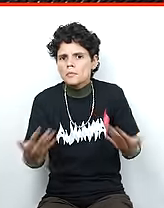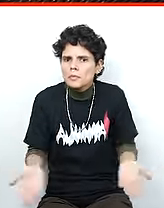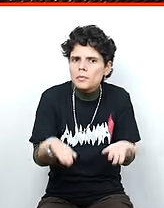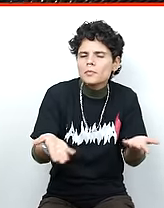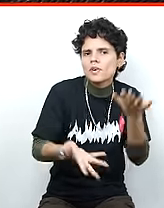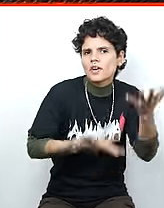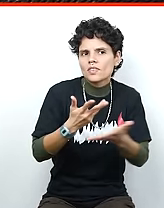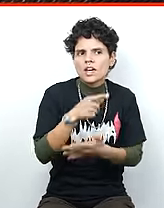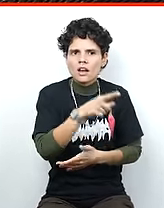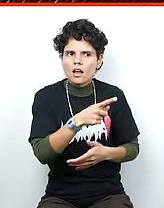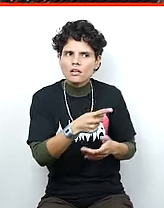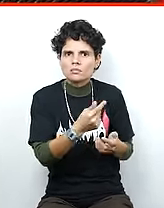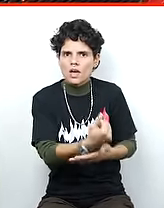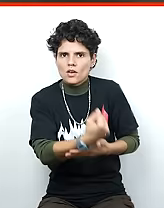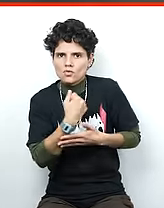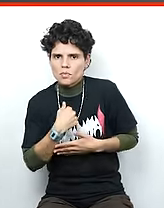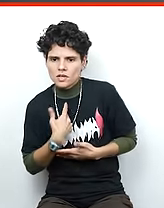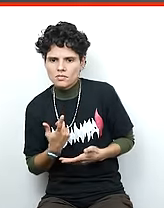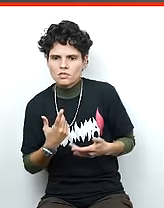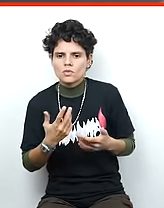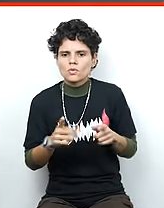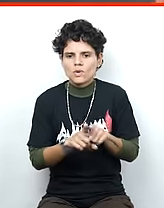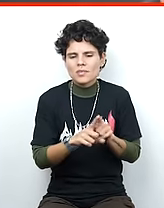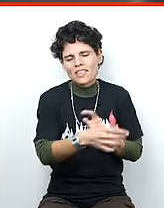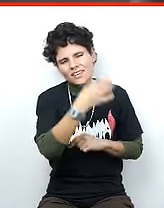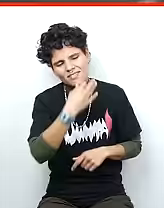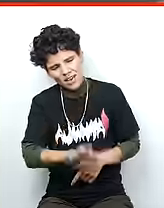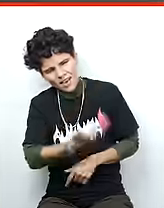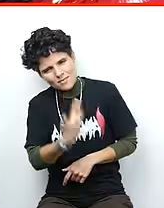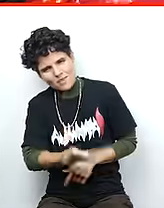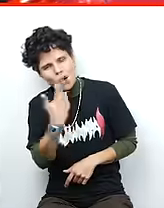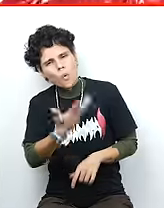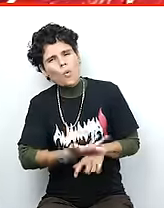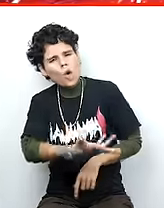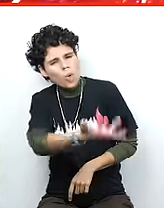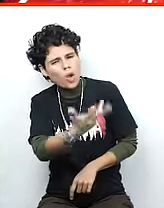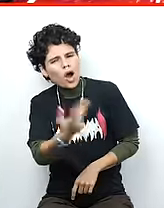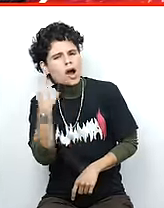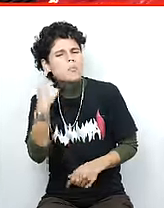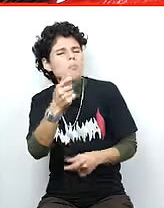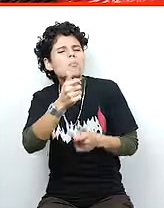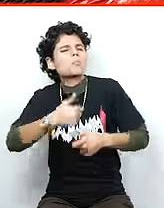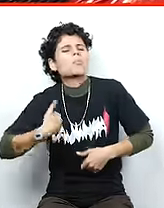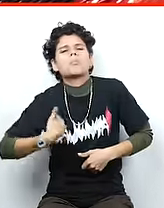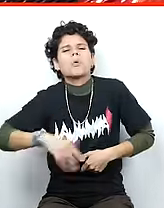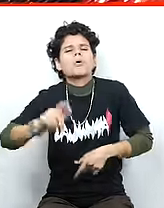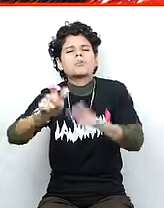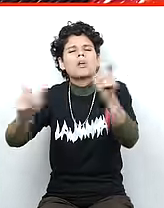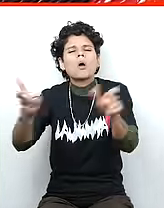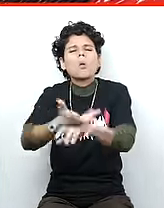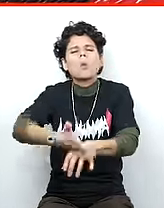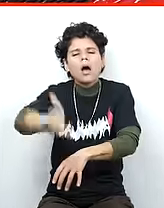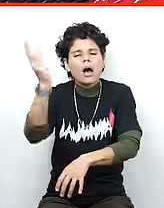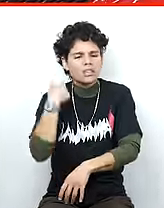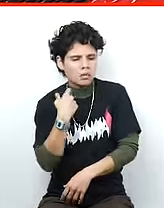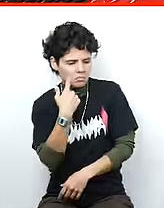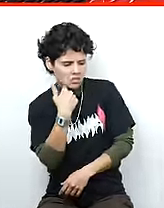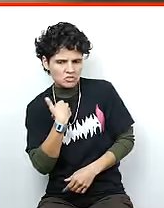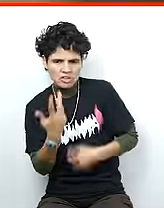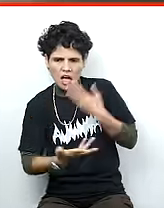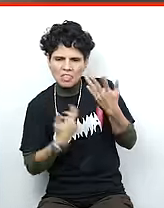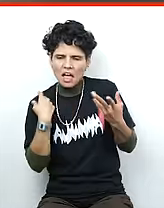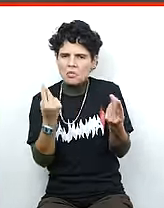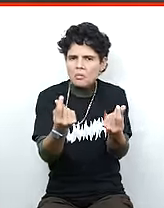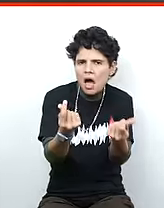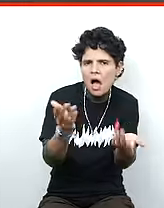fue una parte influyente en mi carrera porque él me decía, hermano, no es igual, hermano, no te preocupes de lo que digan los guanes. Si mira, yo estoy haciendo plata,